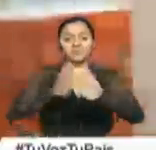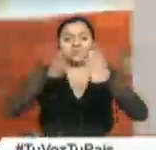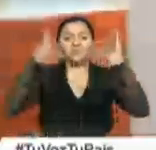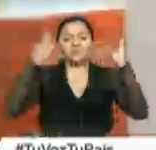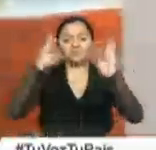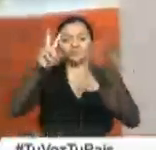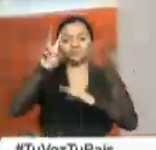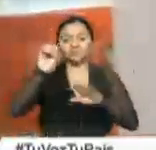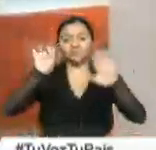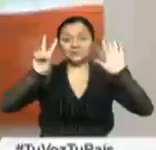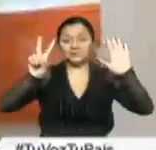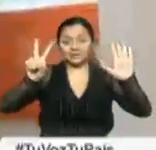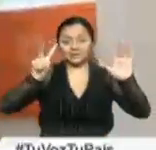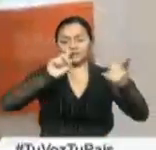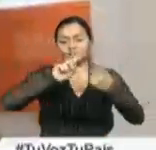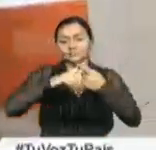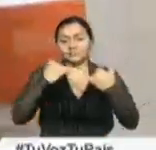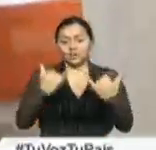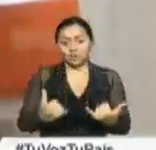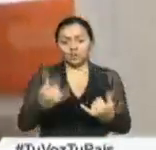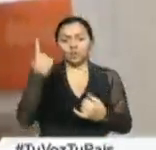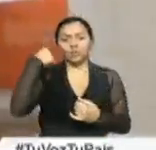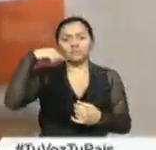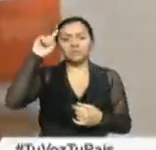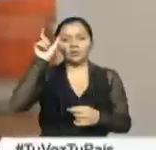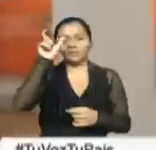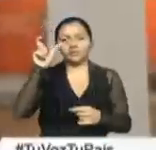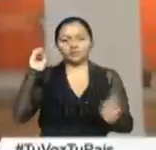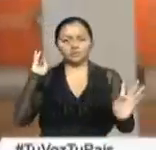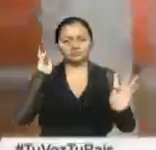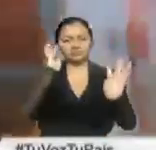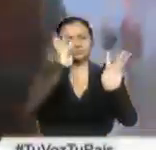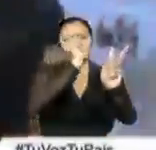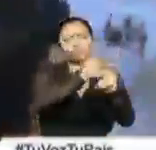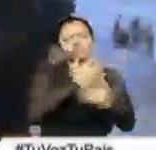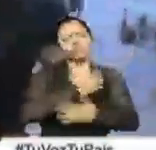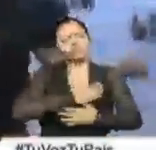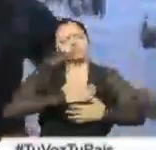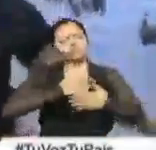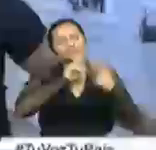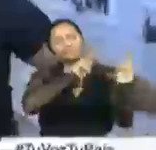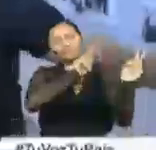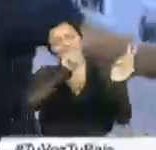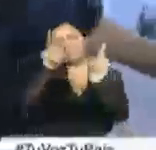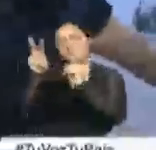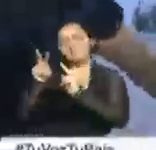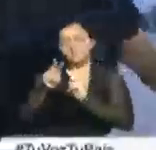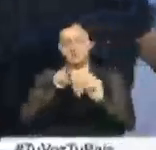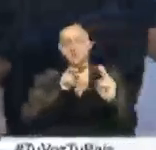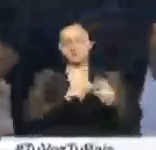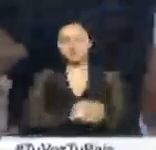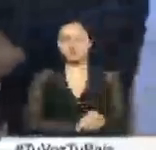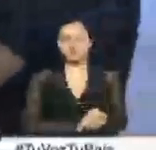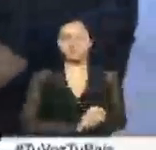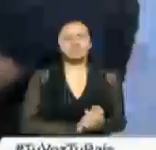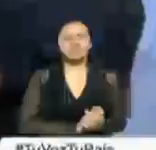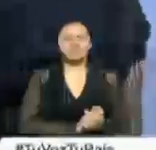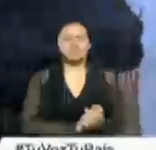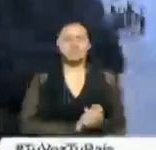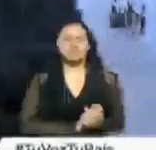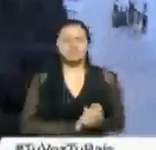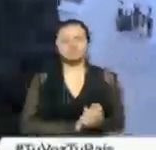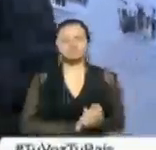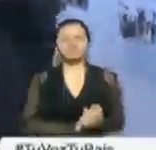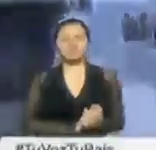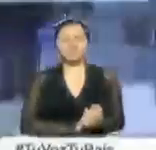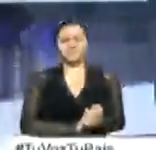en 2007, ha recibido a más de 1 millón de personas, quienes disfrutan de la exhibición. Carolina Díaz, Noticiero